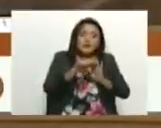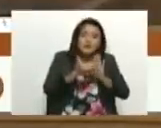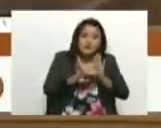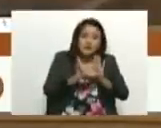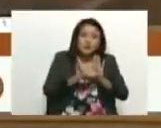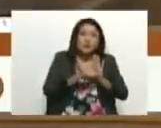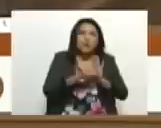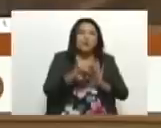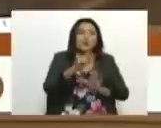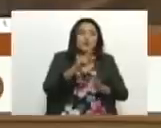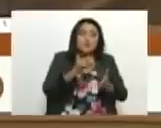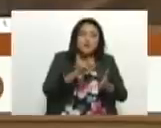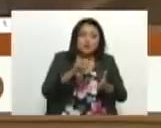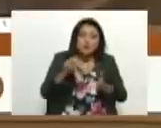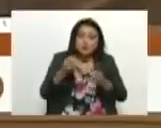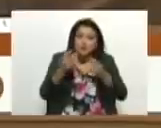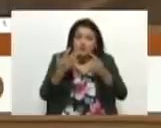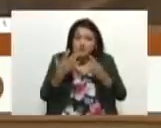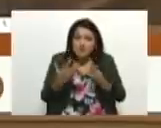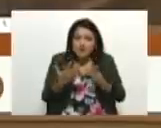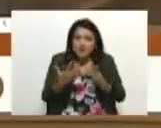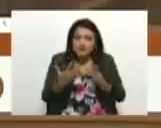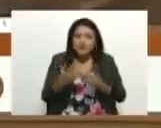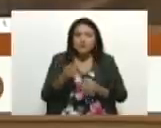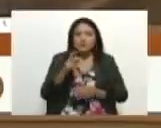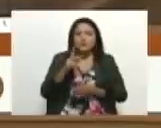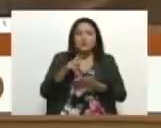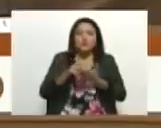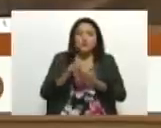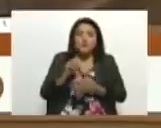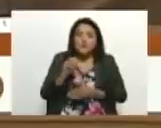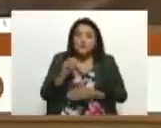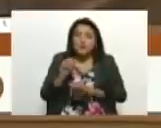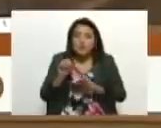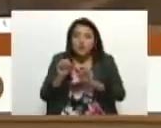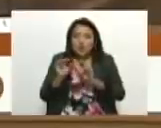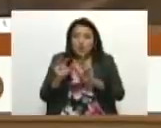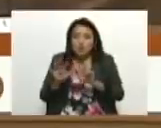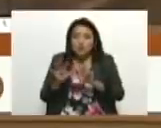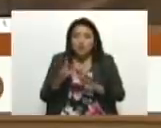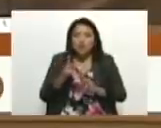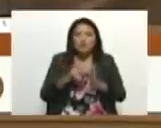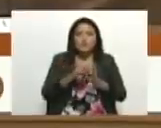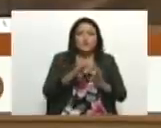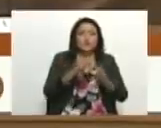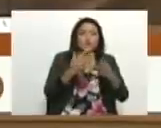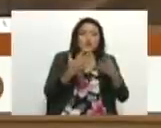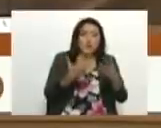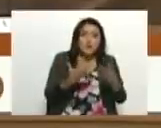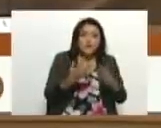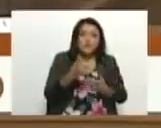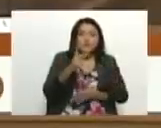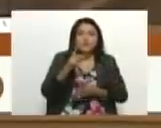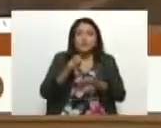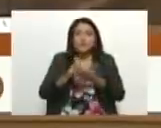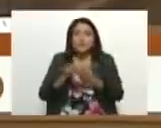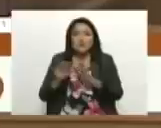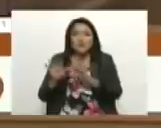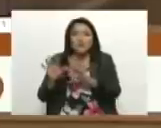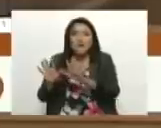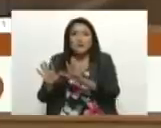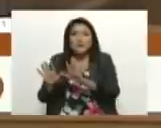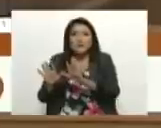208, 209 y 210 de nuestra Constitución queda claramente establecido cuál debe ser el